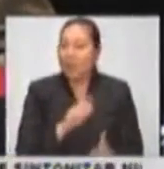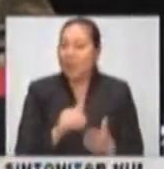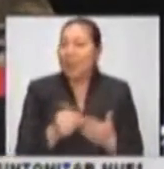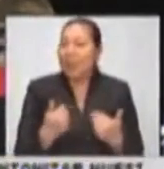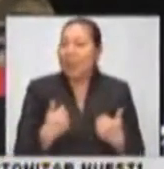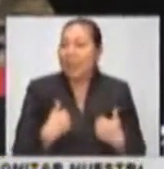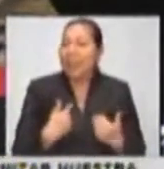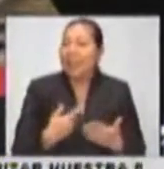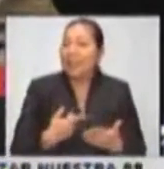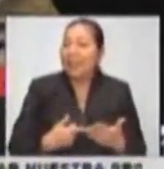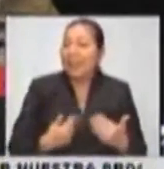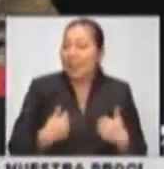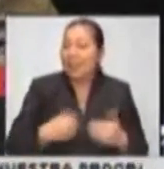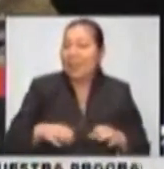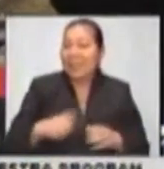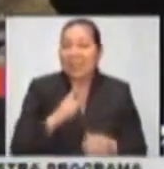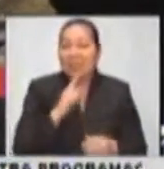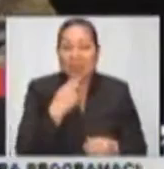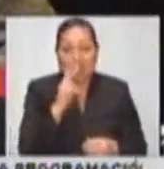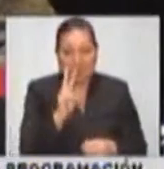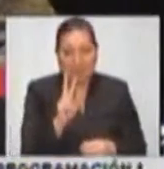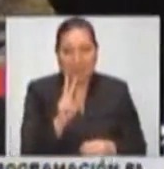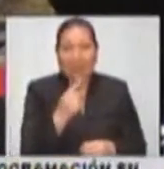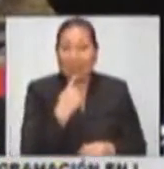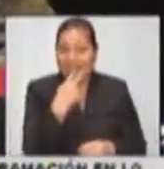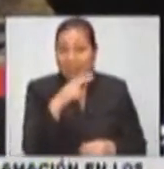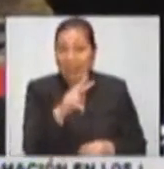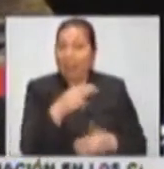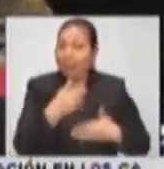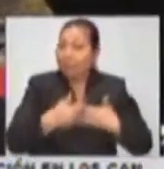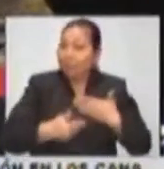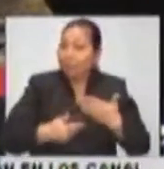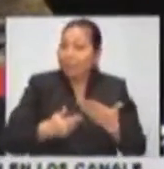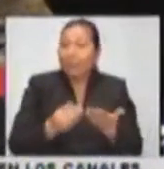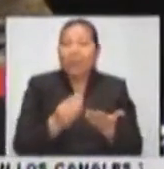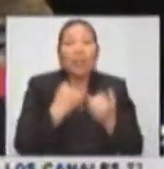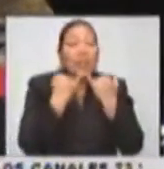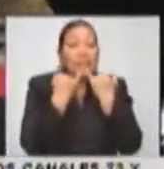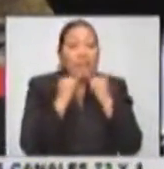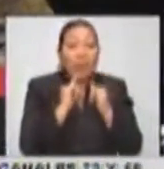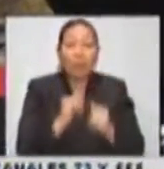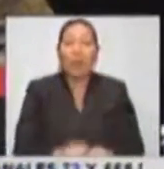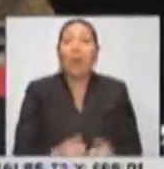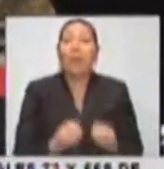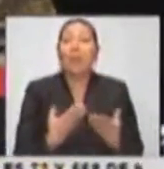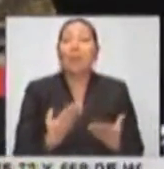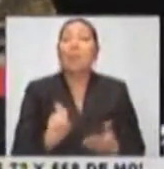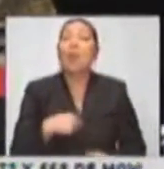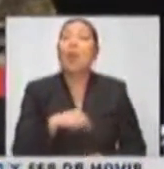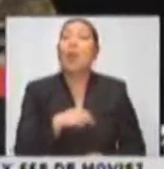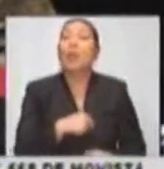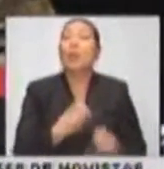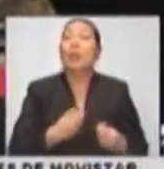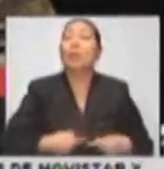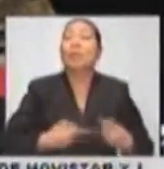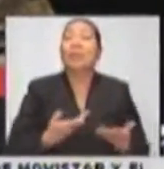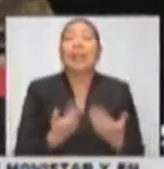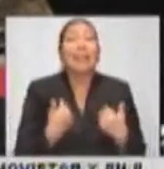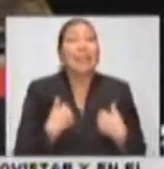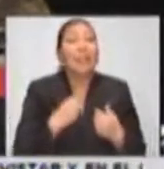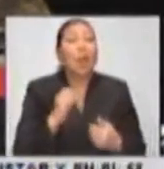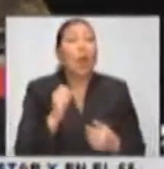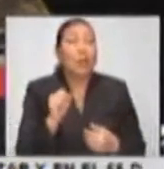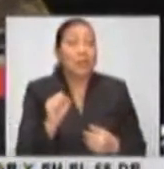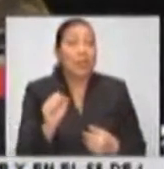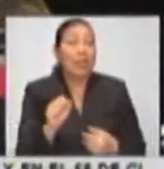que hacer. Y entonces, en el primero que ustedes ven ahí, dice generación de datos e información. tanto la nuestra como la comparación mundial. Lo que tiene la OECD